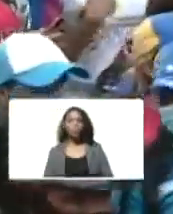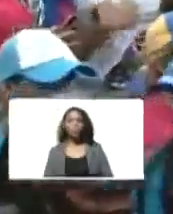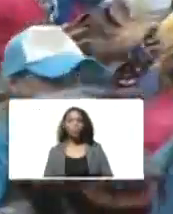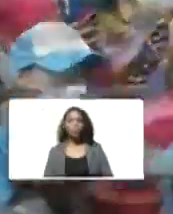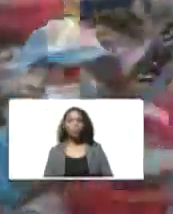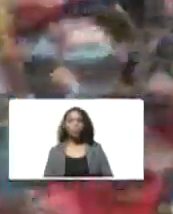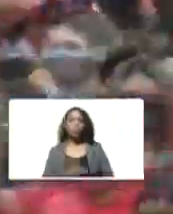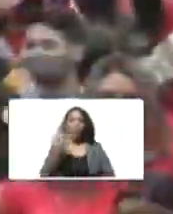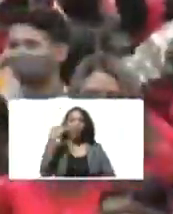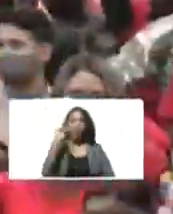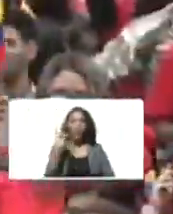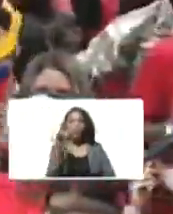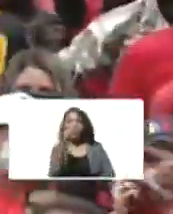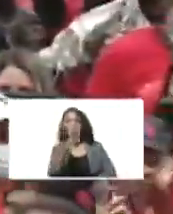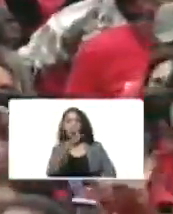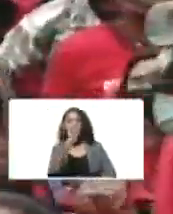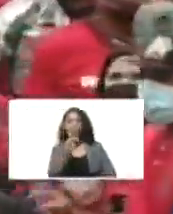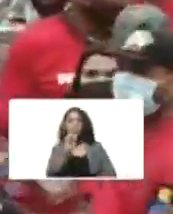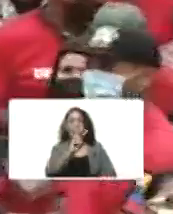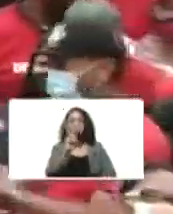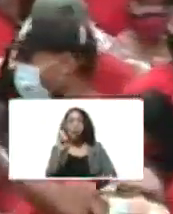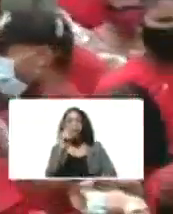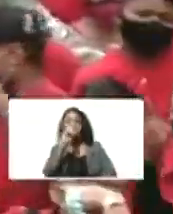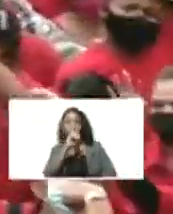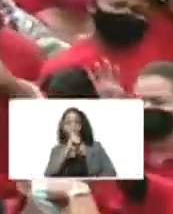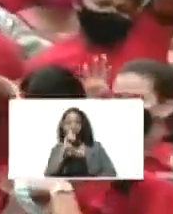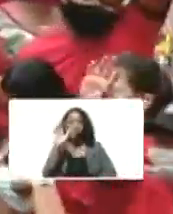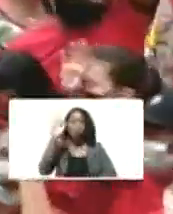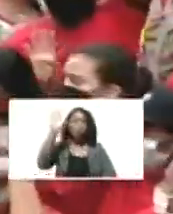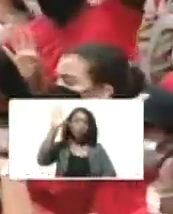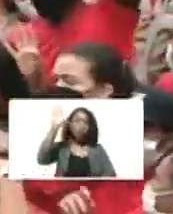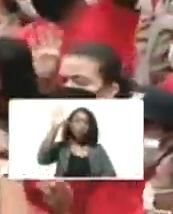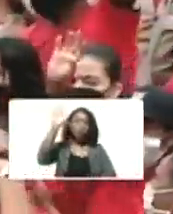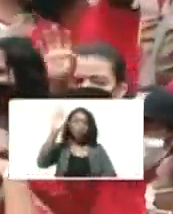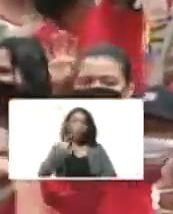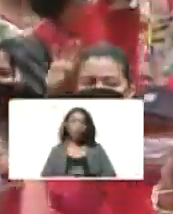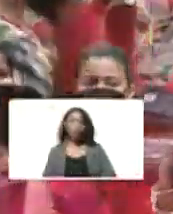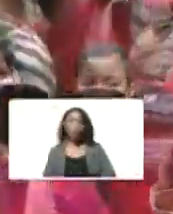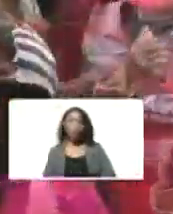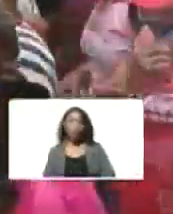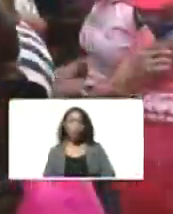Los que tienen alrededor de 20 años.